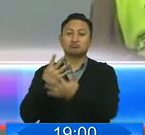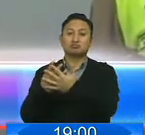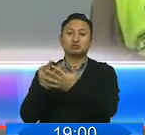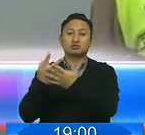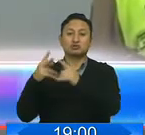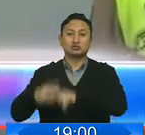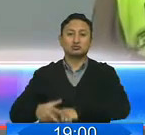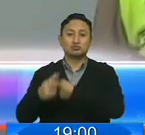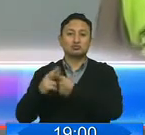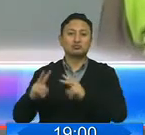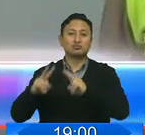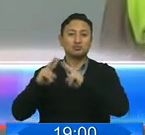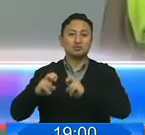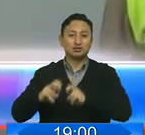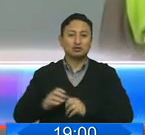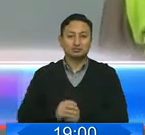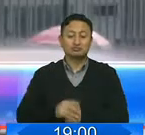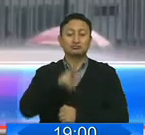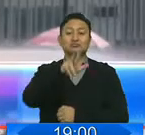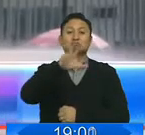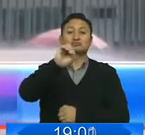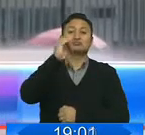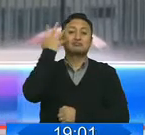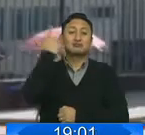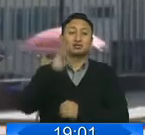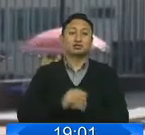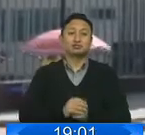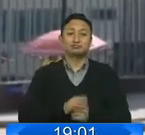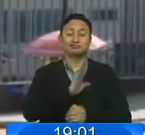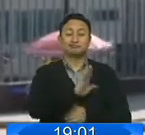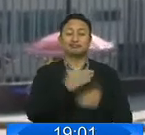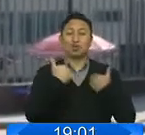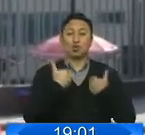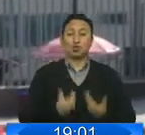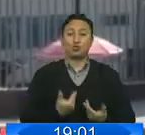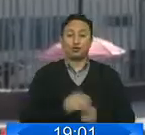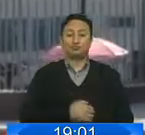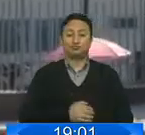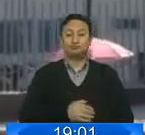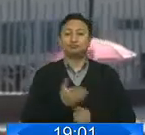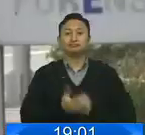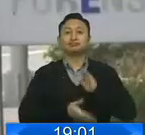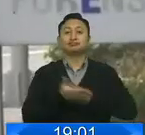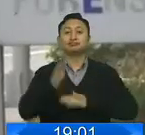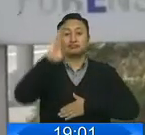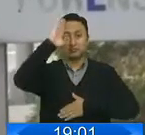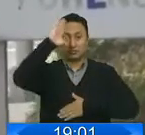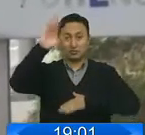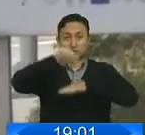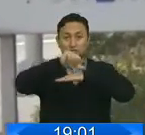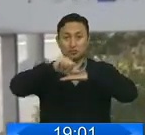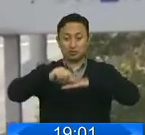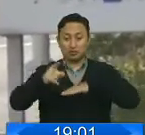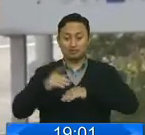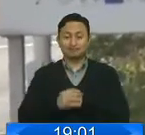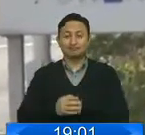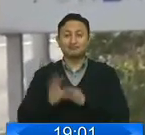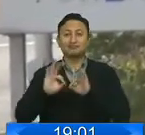fiscal por 30 días. El cuerpo del menor del hospital fue llevado al centro forense a la espera que familiares